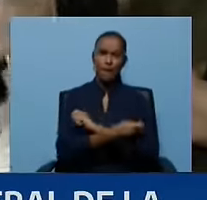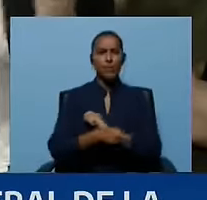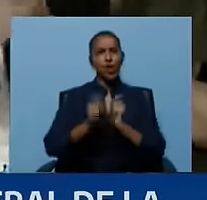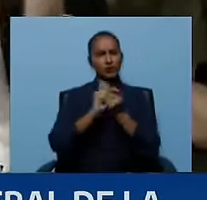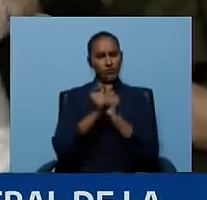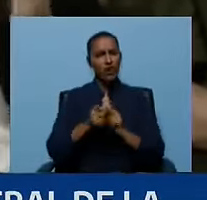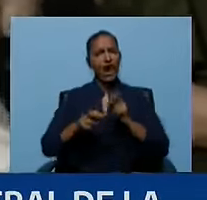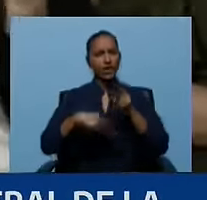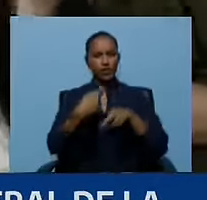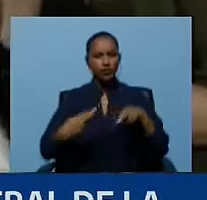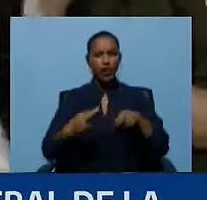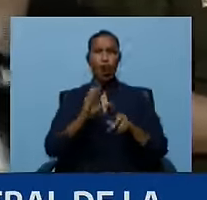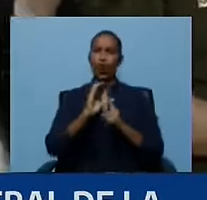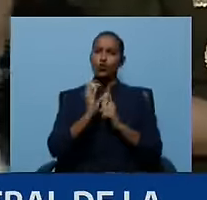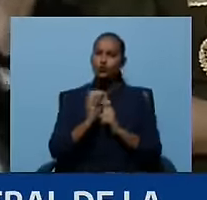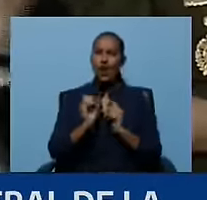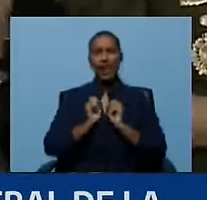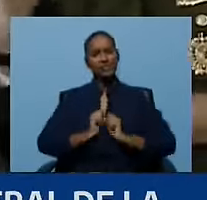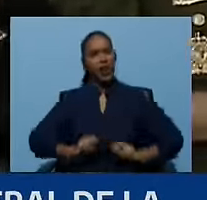y de los valores.